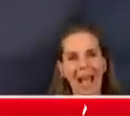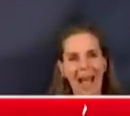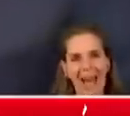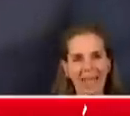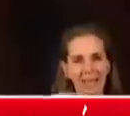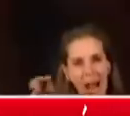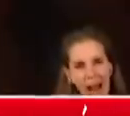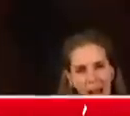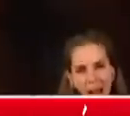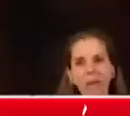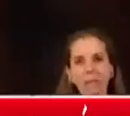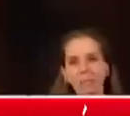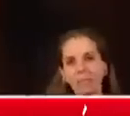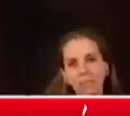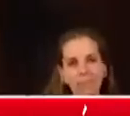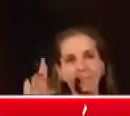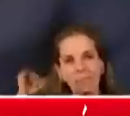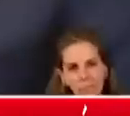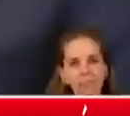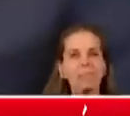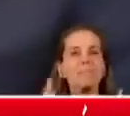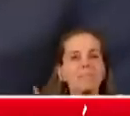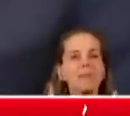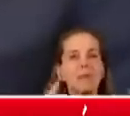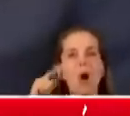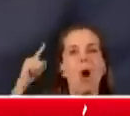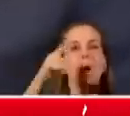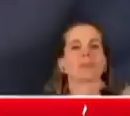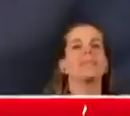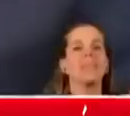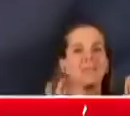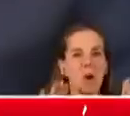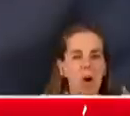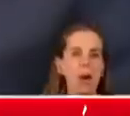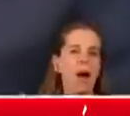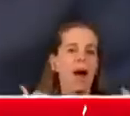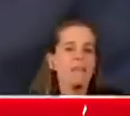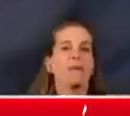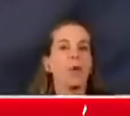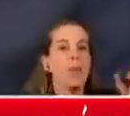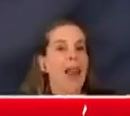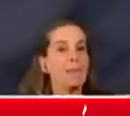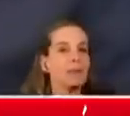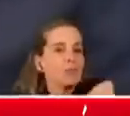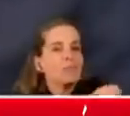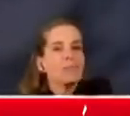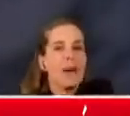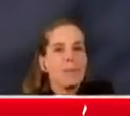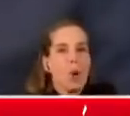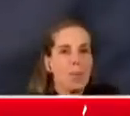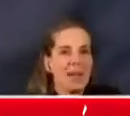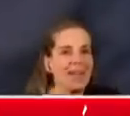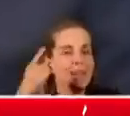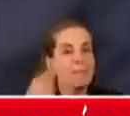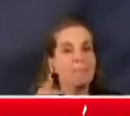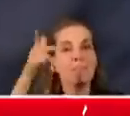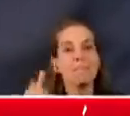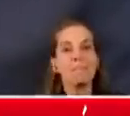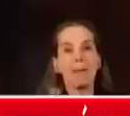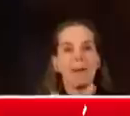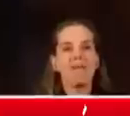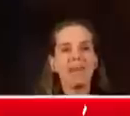cardenal, nos ha marcado. Con los compromisos con los que menos tienen. Primero los últimos, nos enseña el Papa